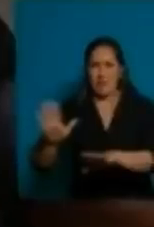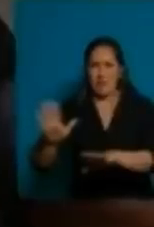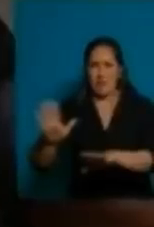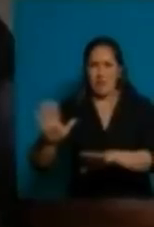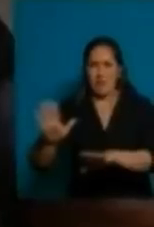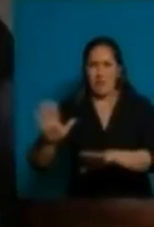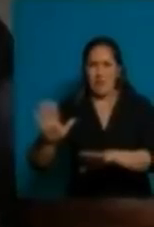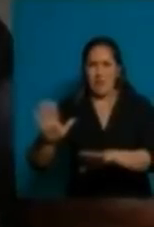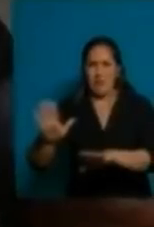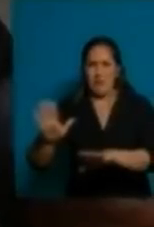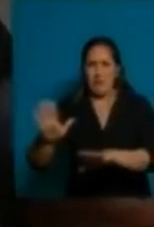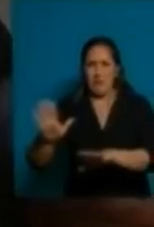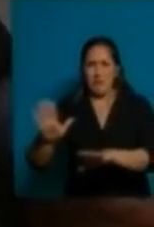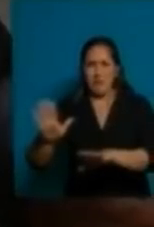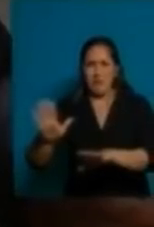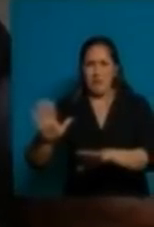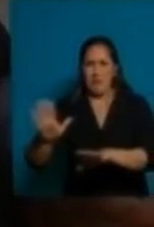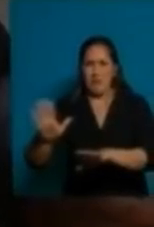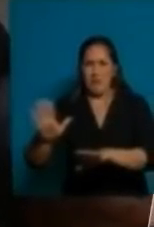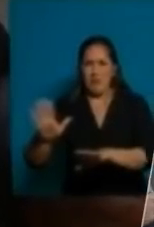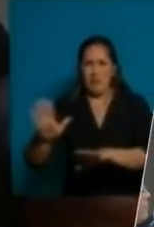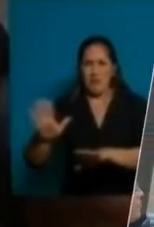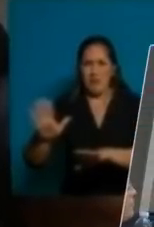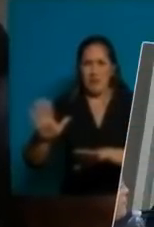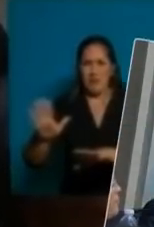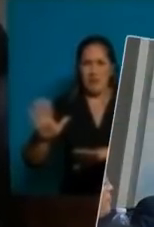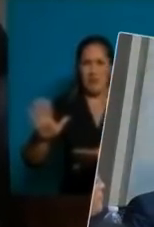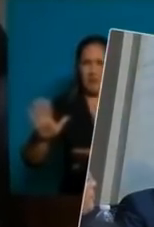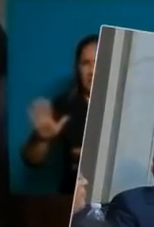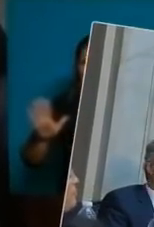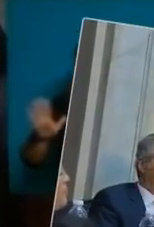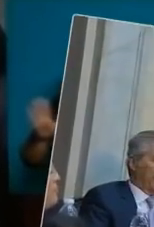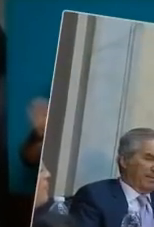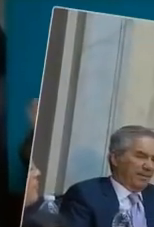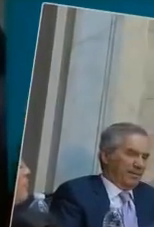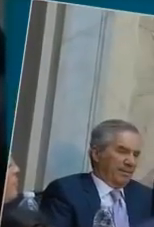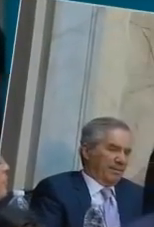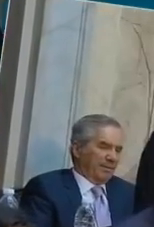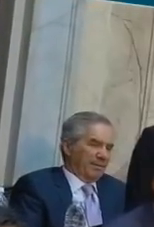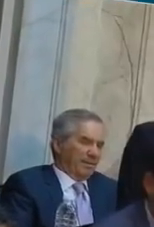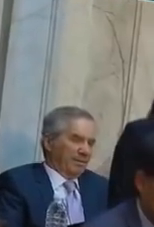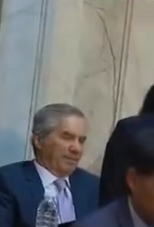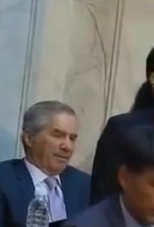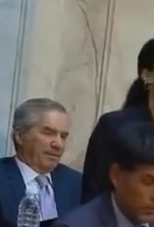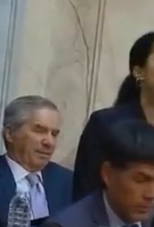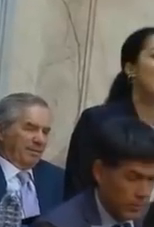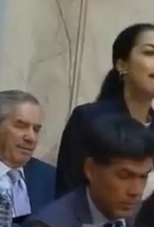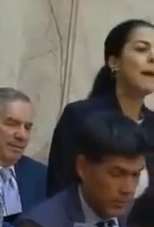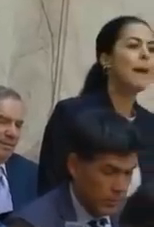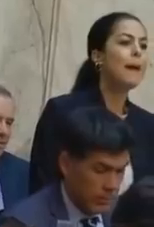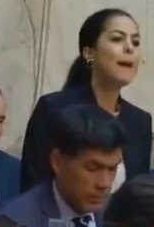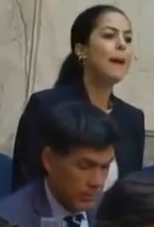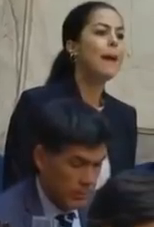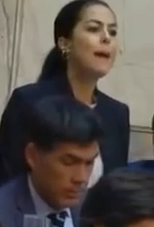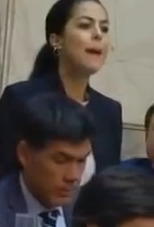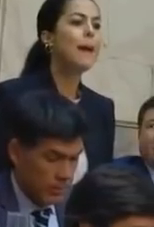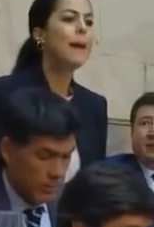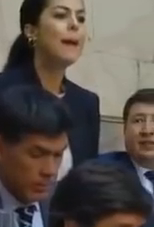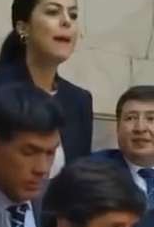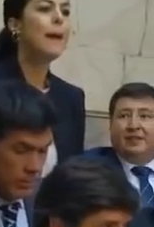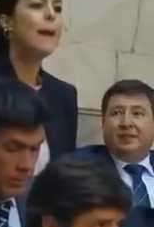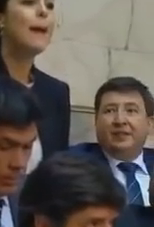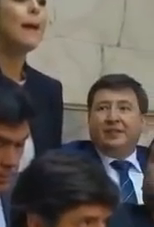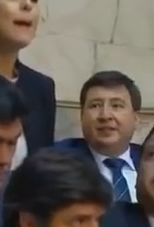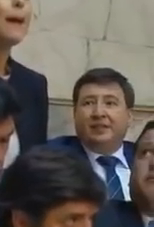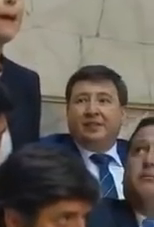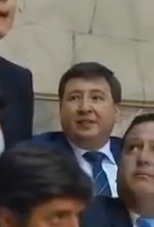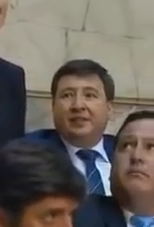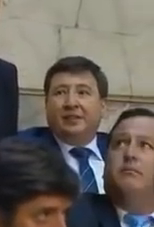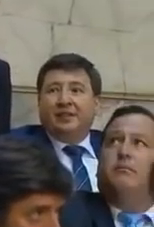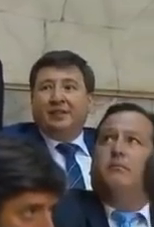el secreto detrás de la falsa diputada que increpó a Macri en el Congreso.